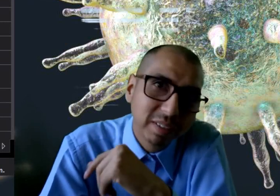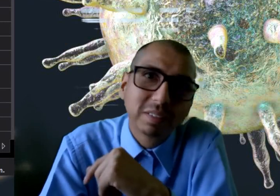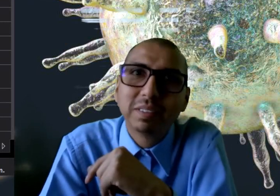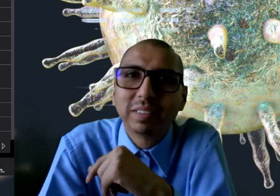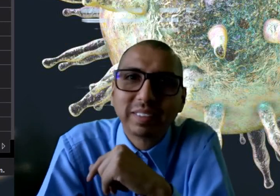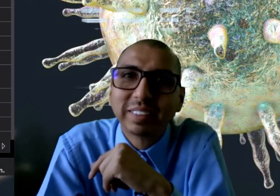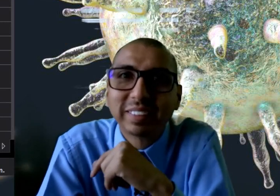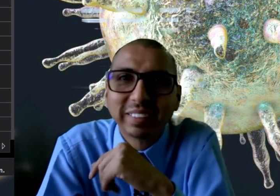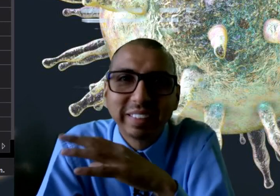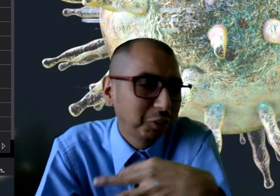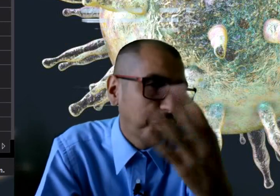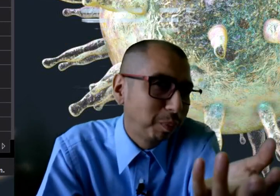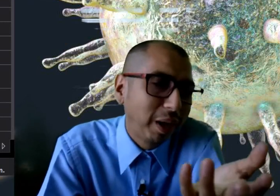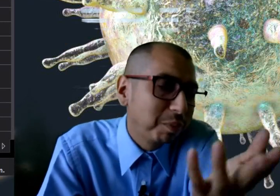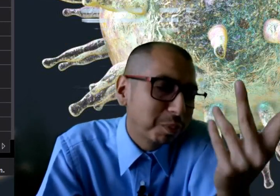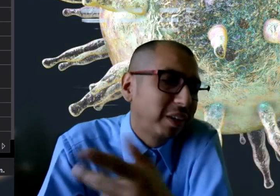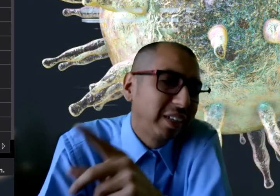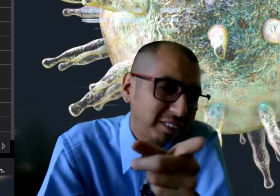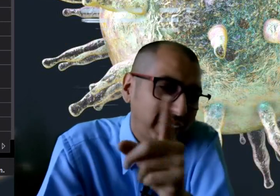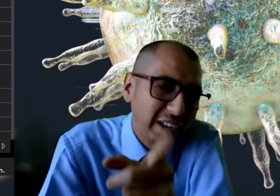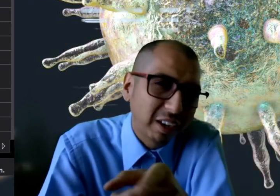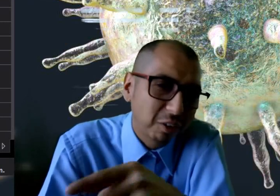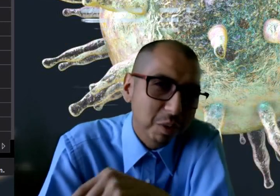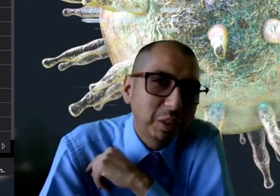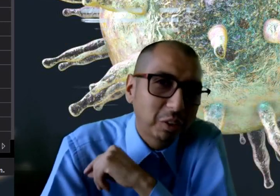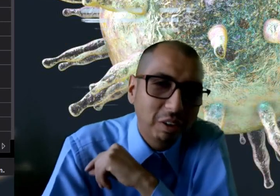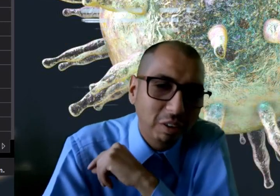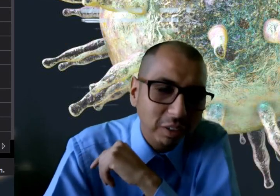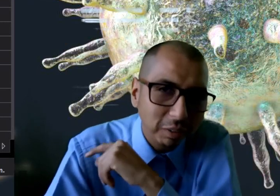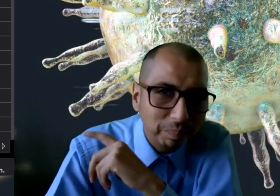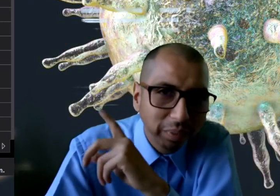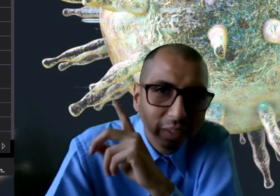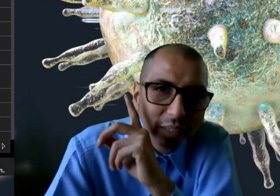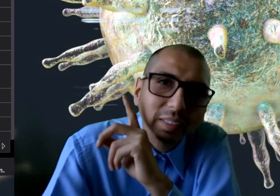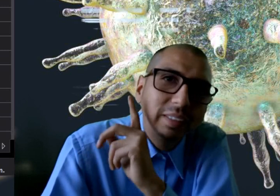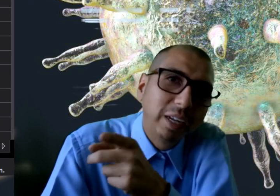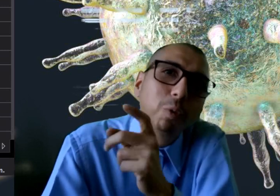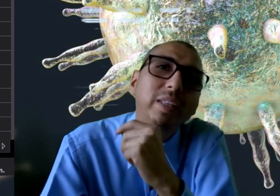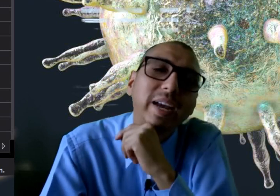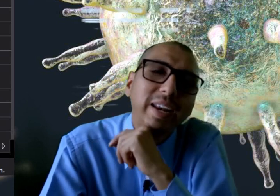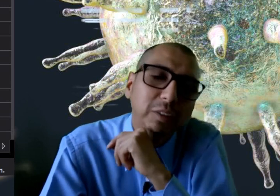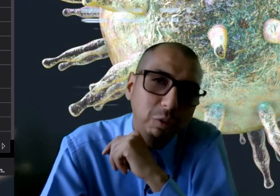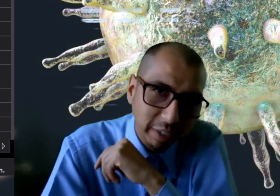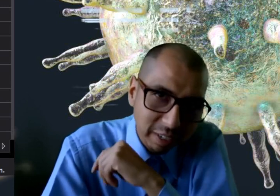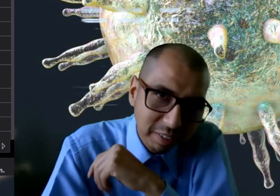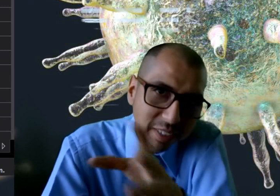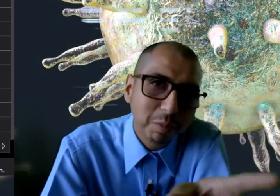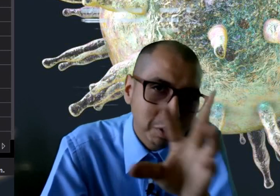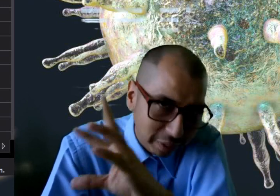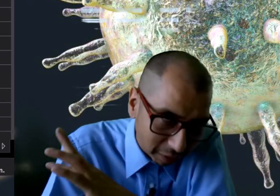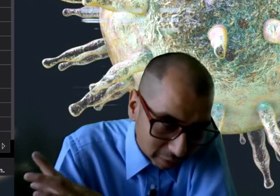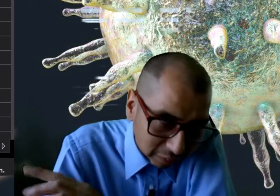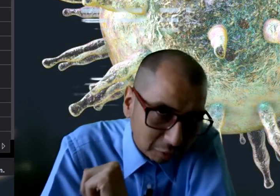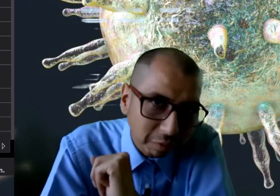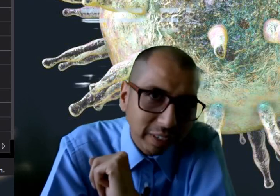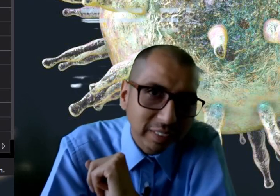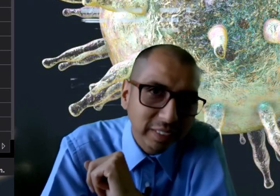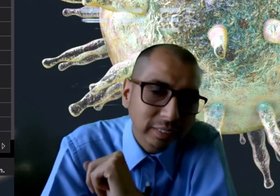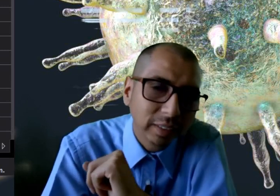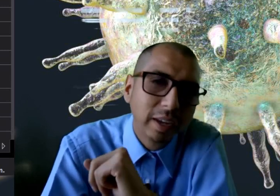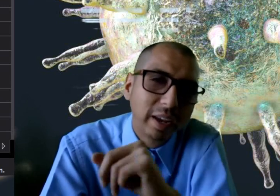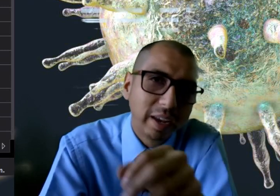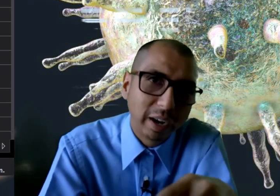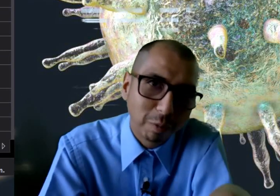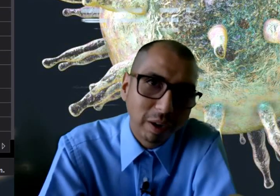es el país con ya estoy superamos porque es un error metodológico si se dan cuenta en las conferencias ya modificaron esas conferencias